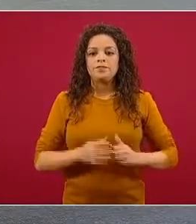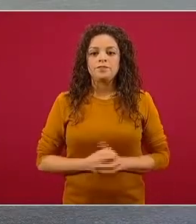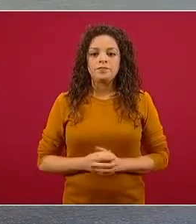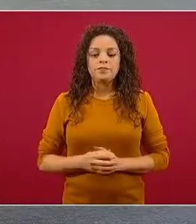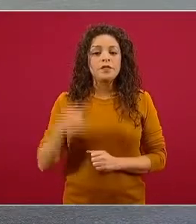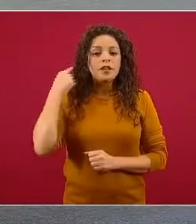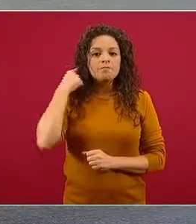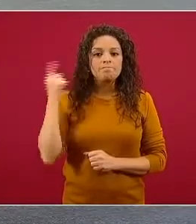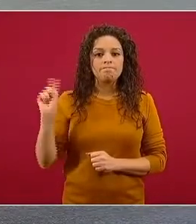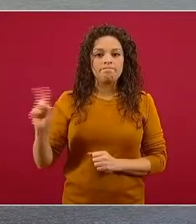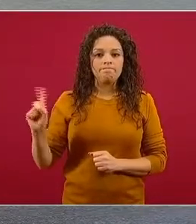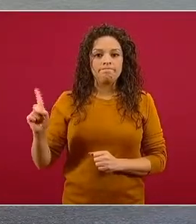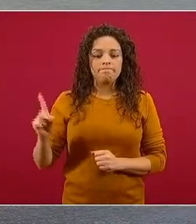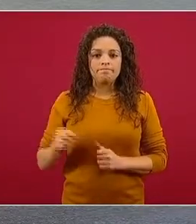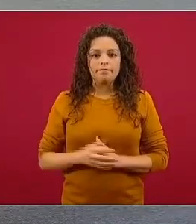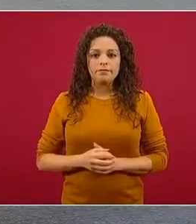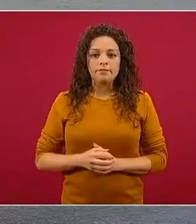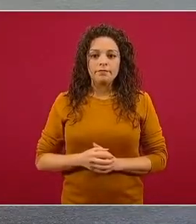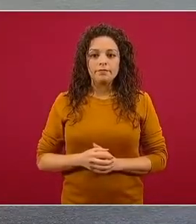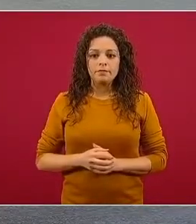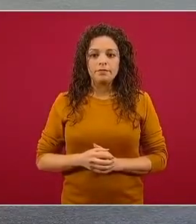secretario.